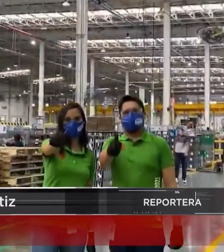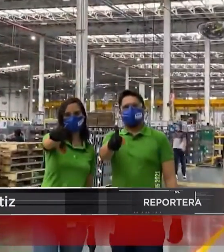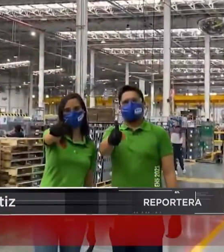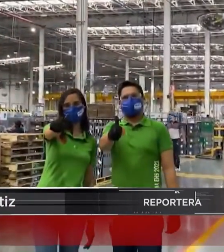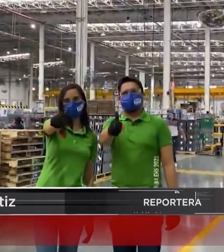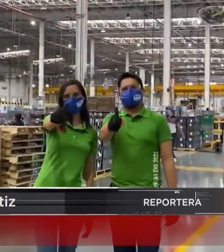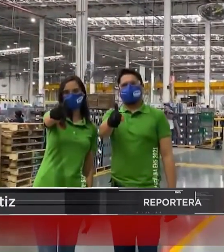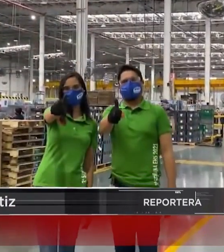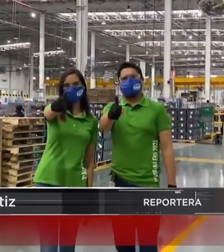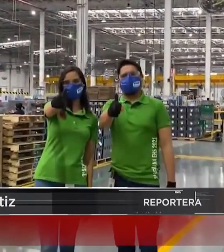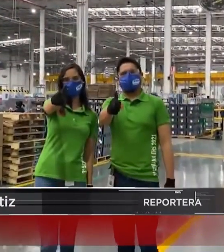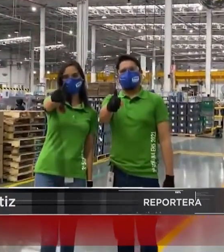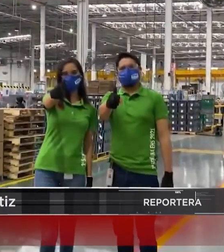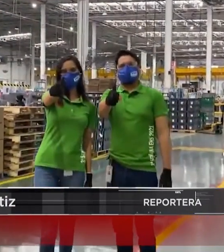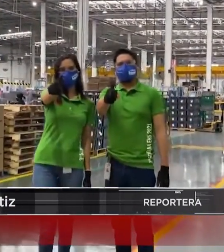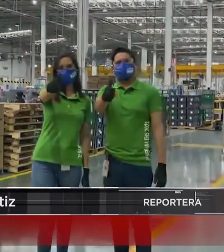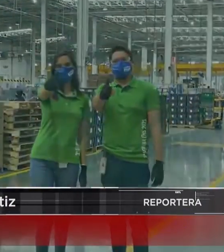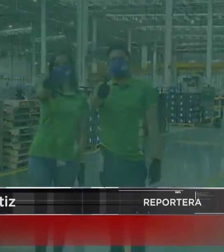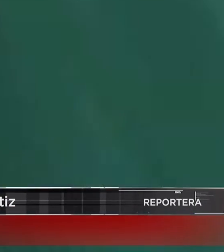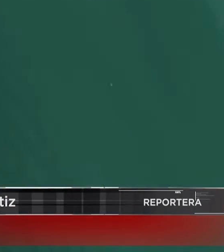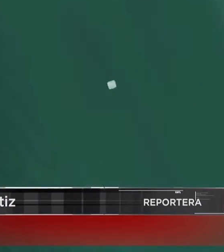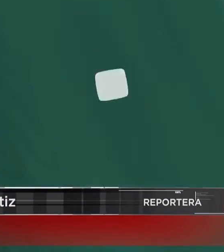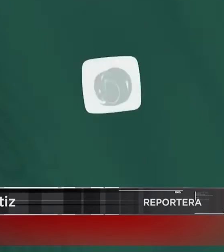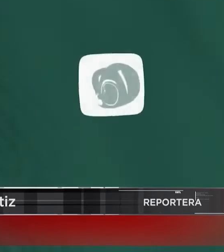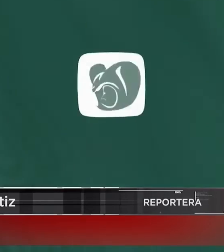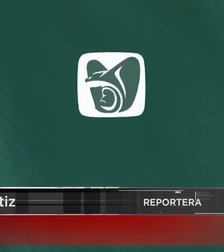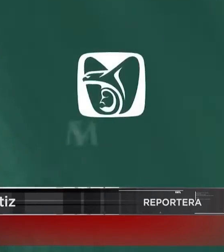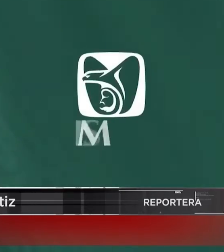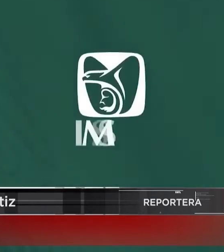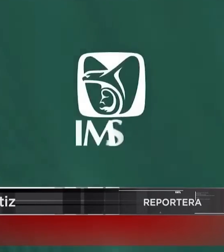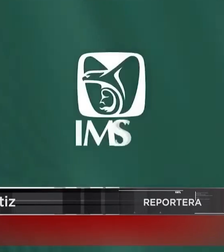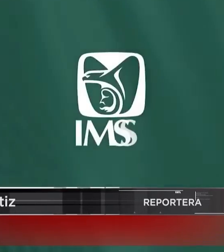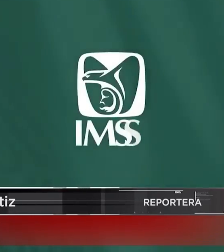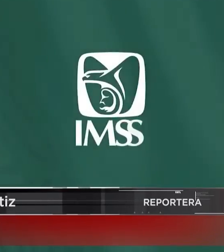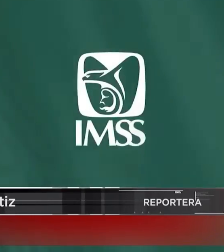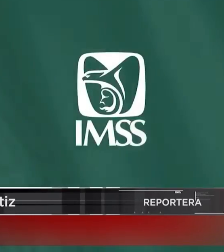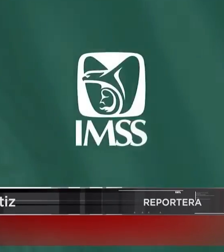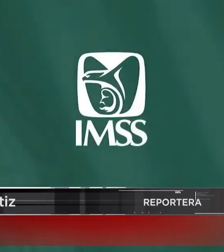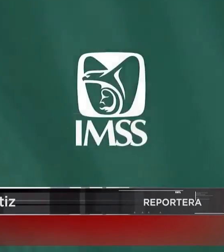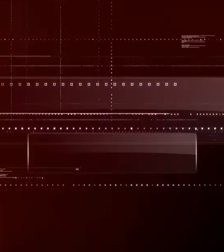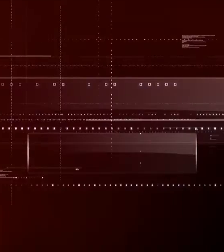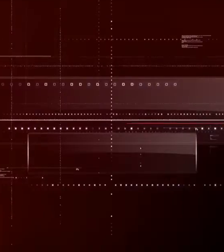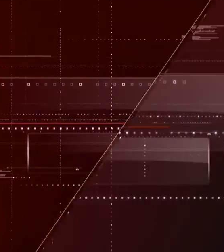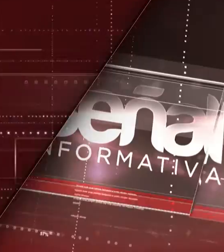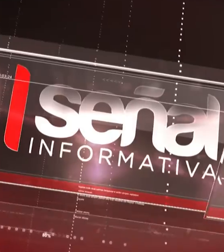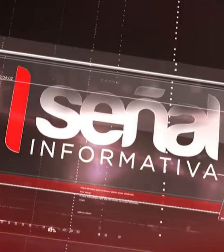dijo la presidenta de INMUJERES. UDGTV Canal 44, Elizabeth Ortiz.